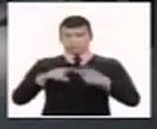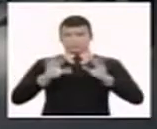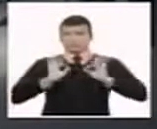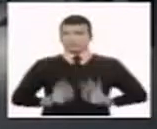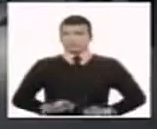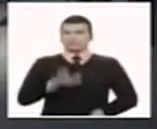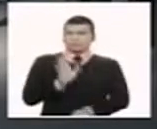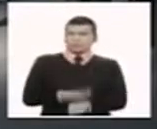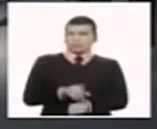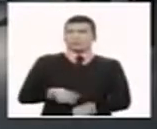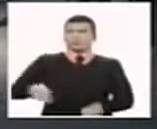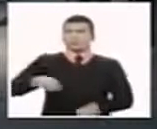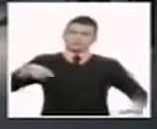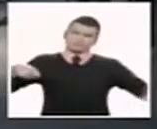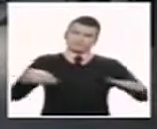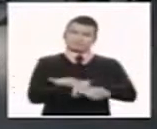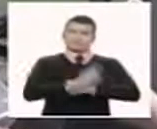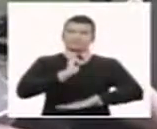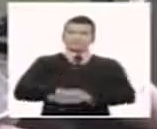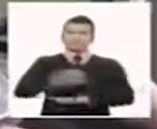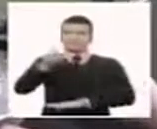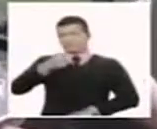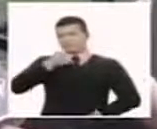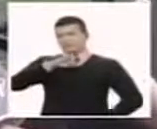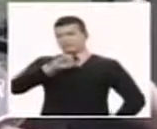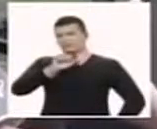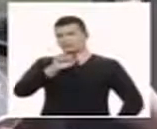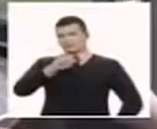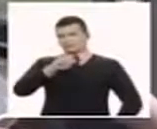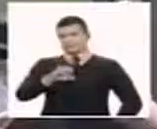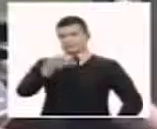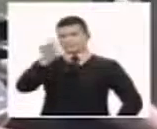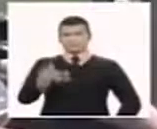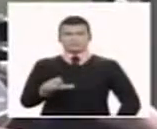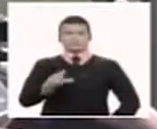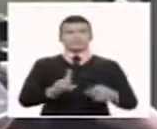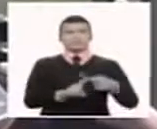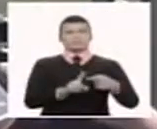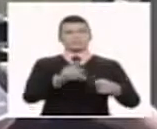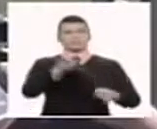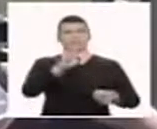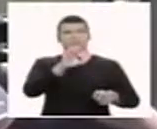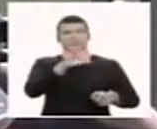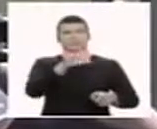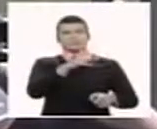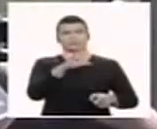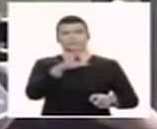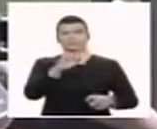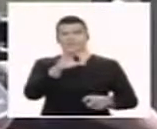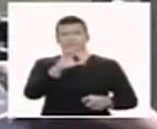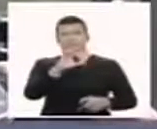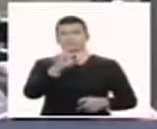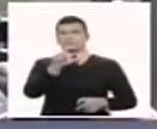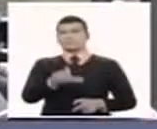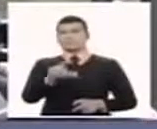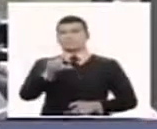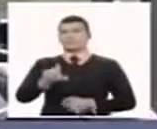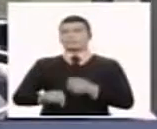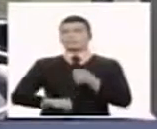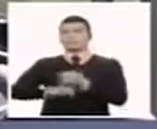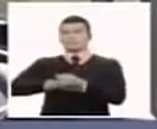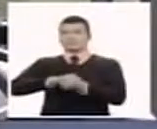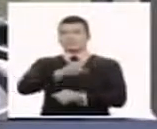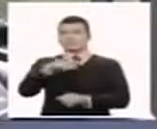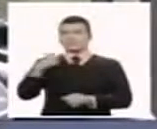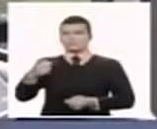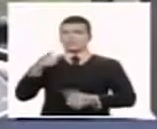Y un comité de la Fiscalía General de la Nación viajó a Estados Unidos a tomar la declaración de alias Don Berna, quien señaló a tres